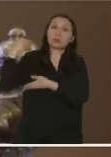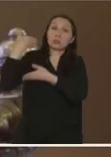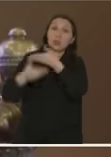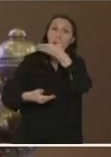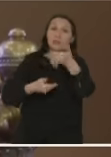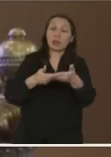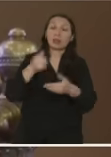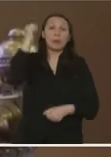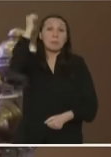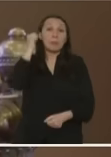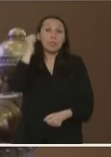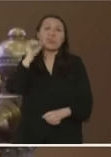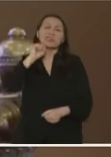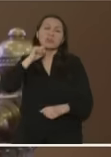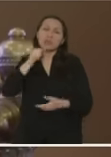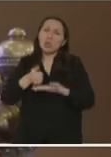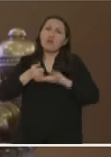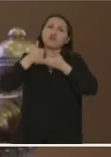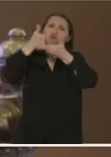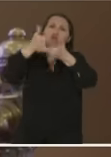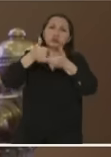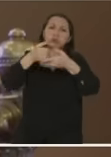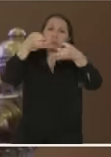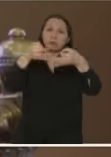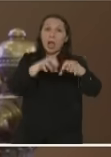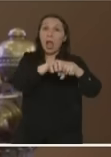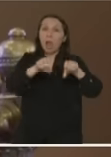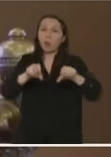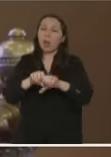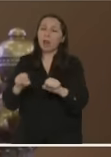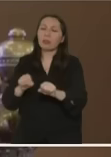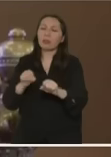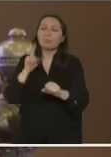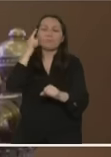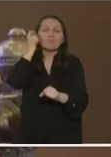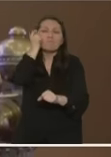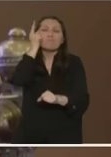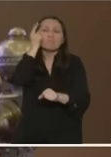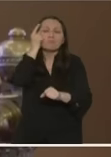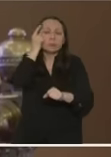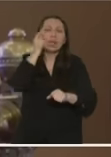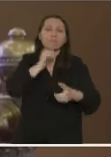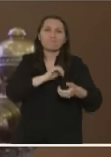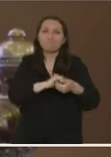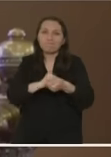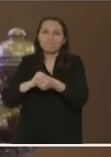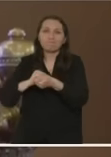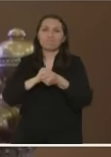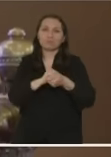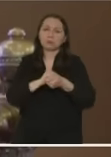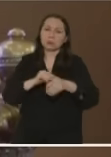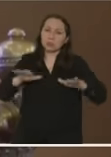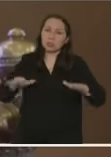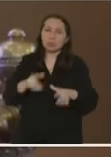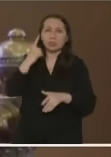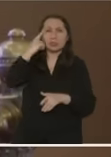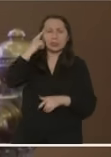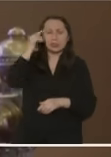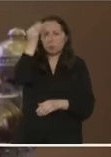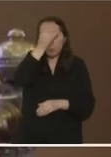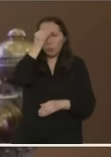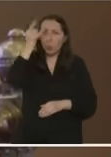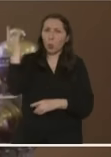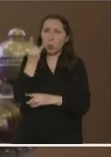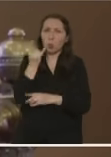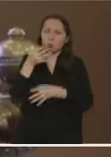Sebastián Piñera es reivindicar los acuerdos, abrazar el entendimiento, actuar con sentido de